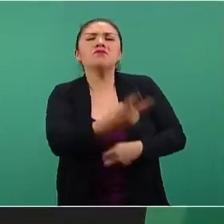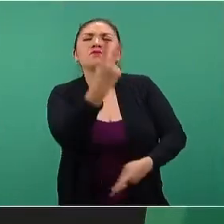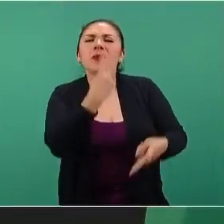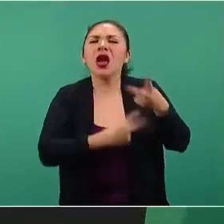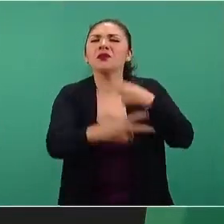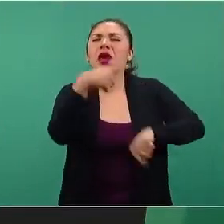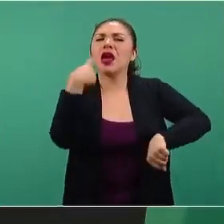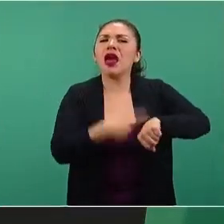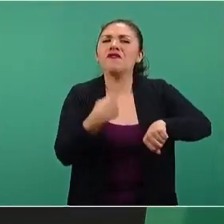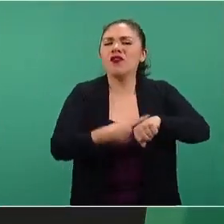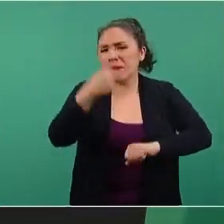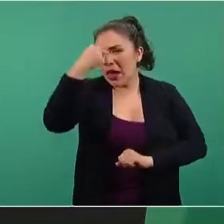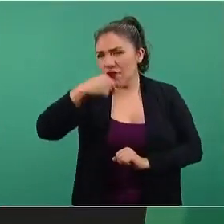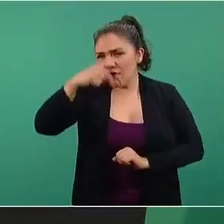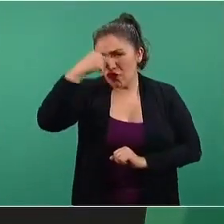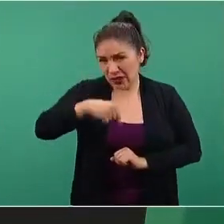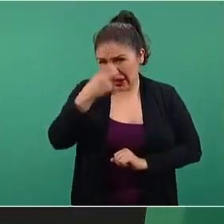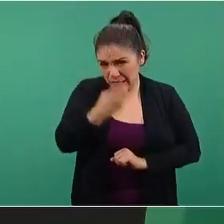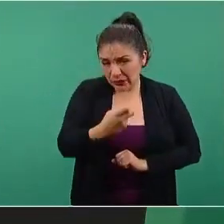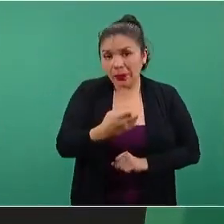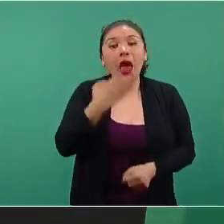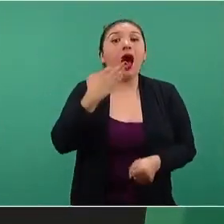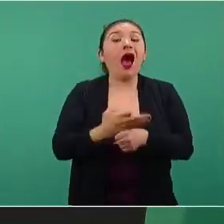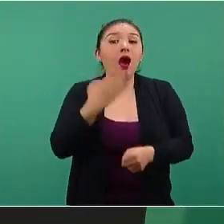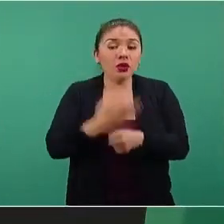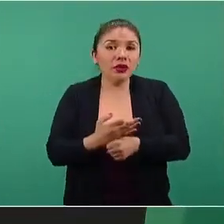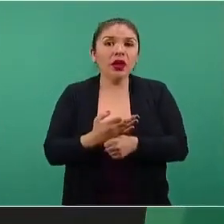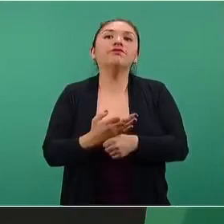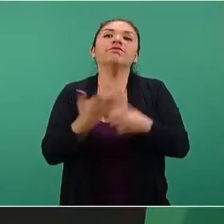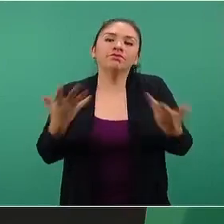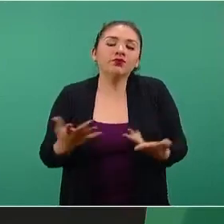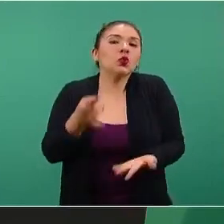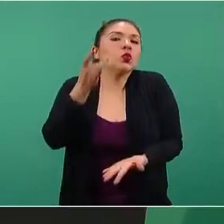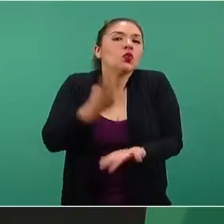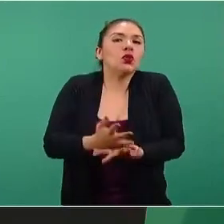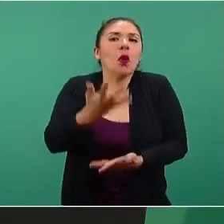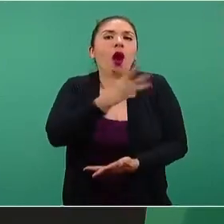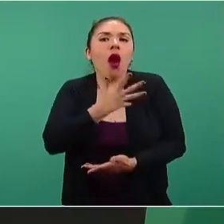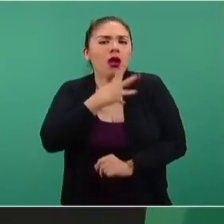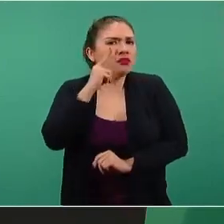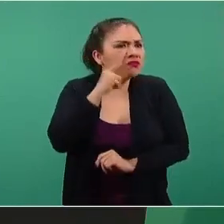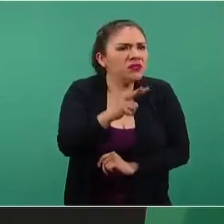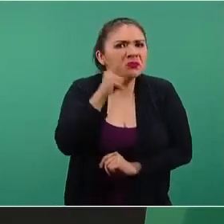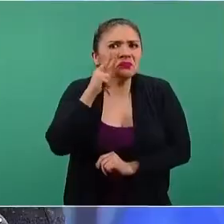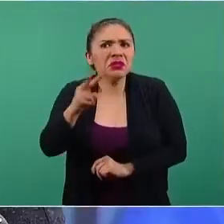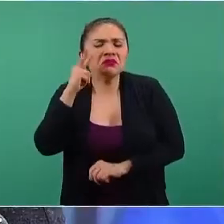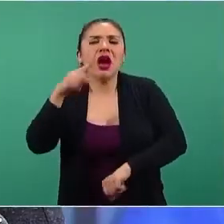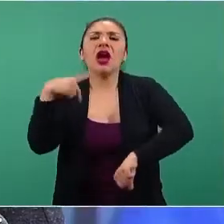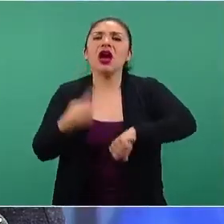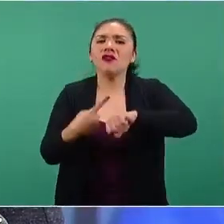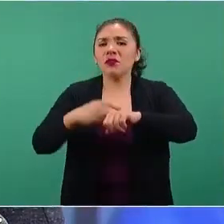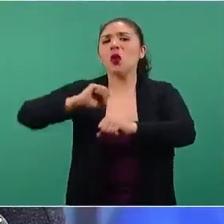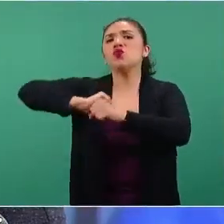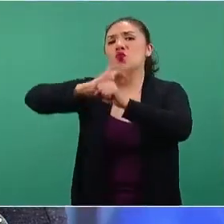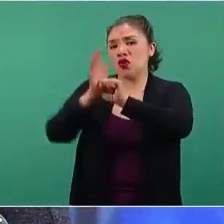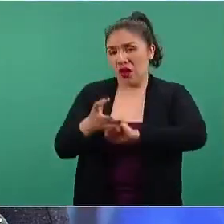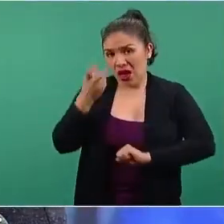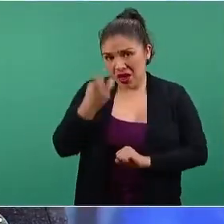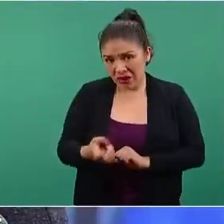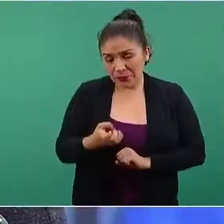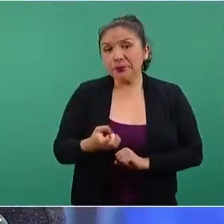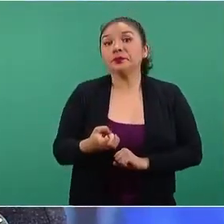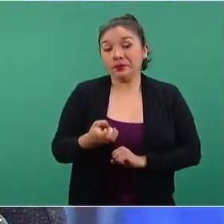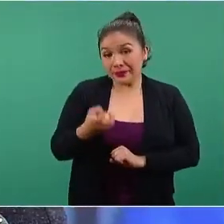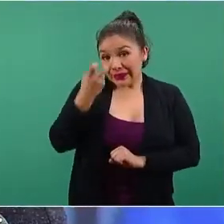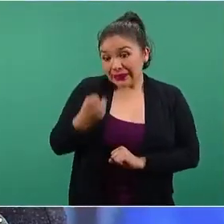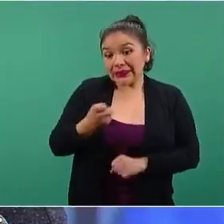presentación de casos de influenza. Actualmente solamente hemos observado casos de SARS-CoV-2, ¿no? Y esta